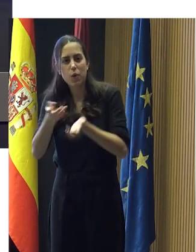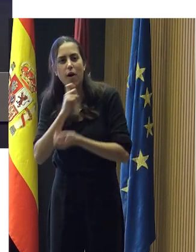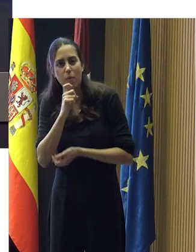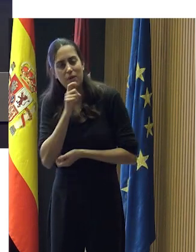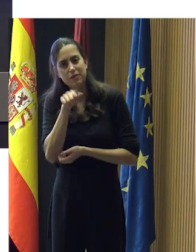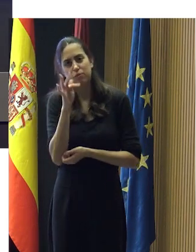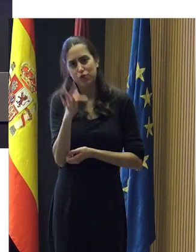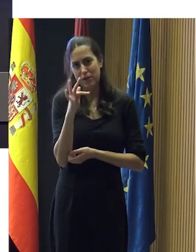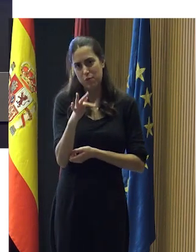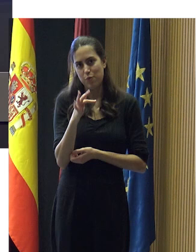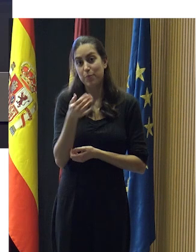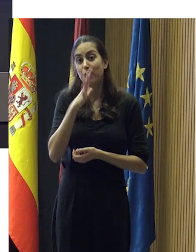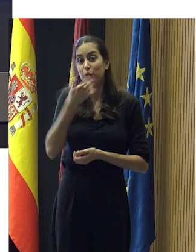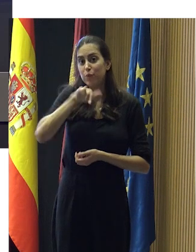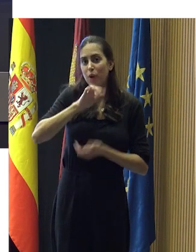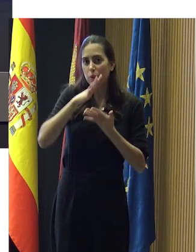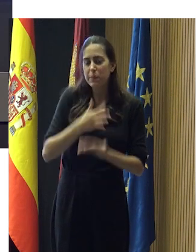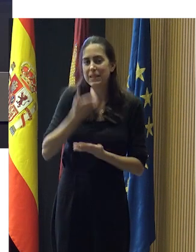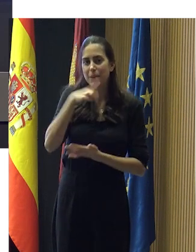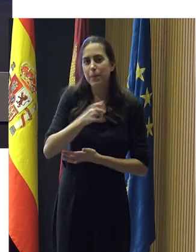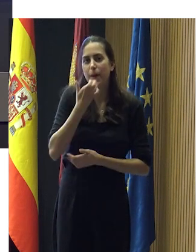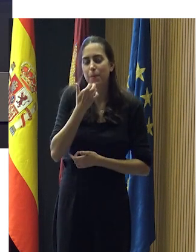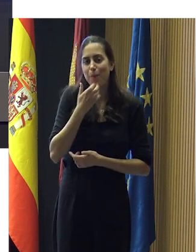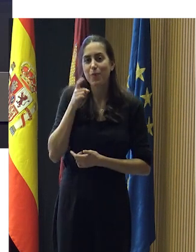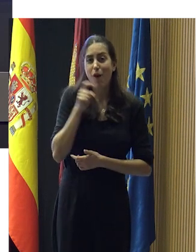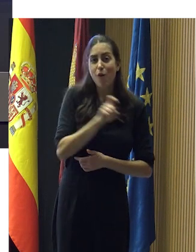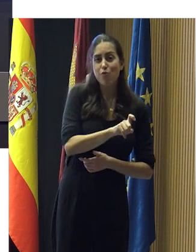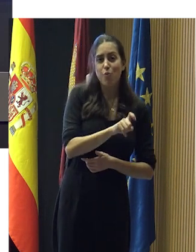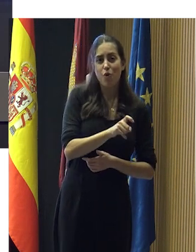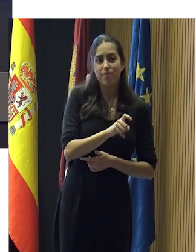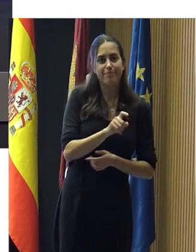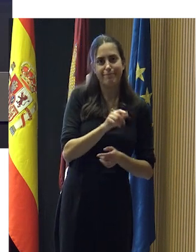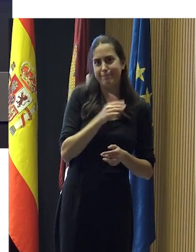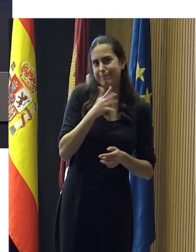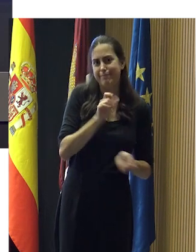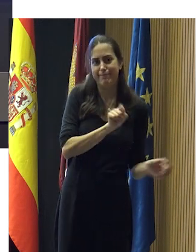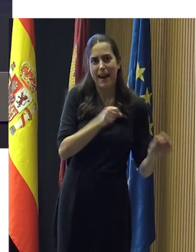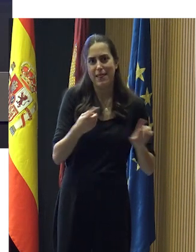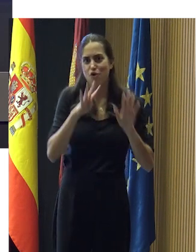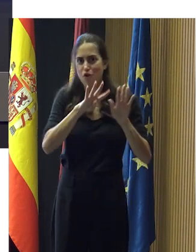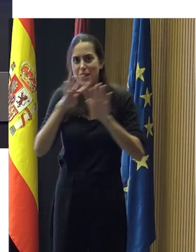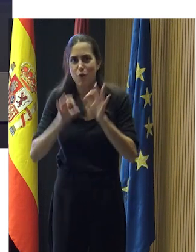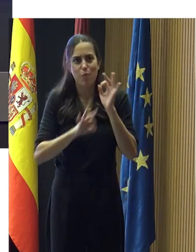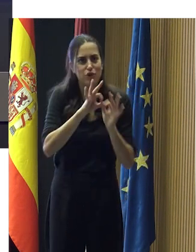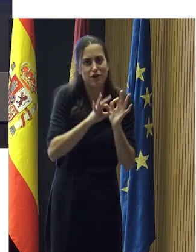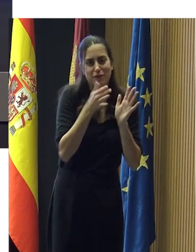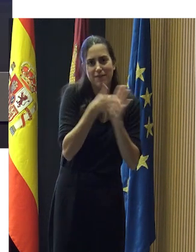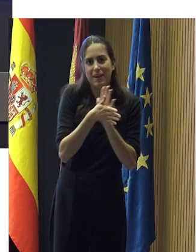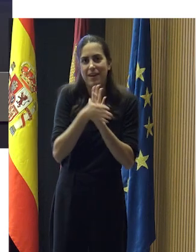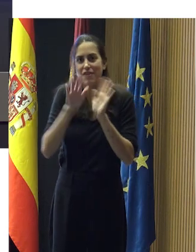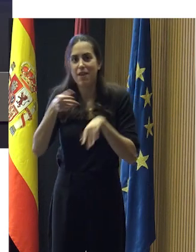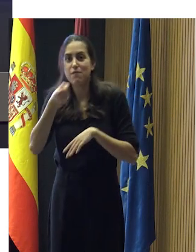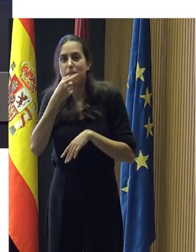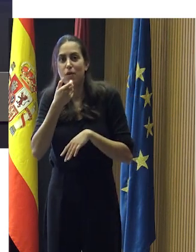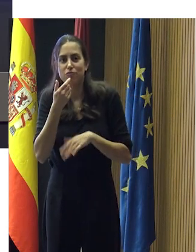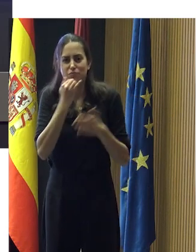ventaja muy fuerte, y es que estamos probando sobre un tumor que se parece 99% al tumor de la paciente, fármacos que no podemos